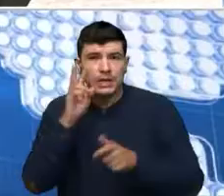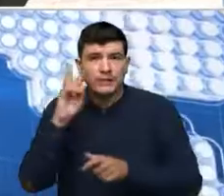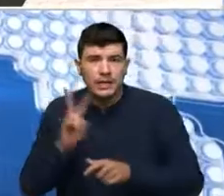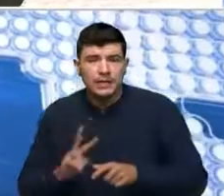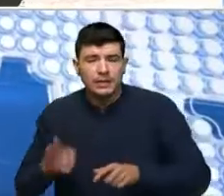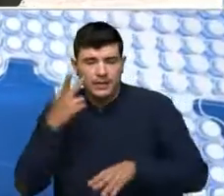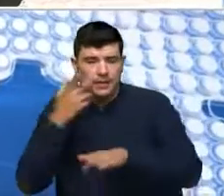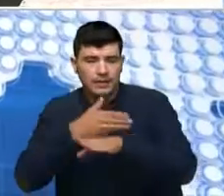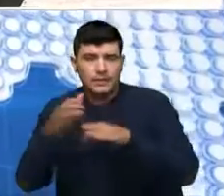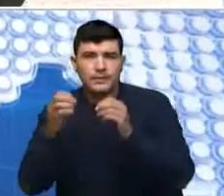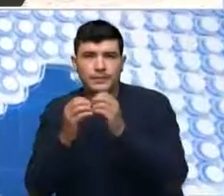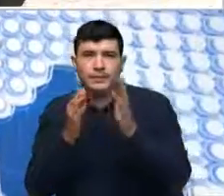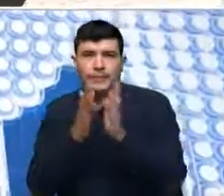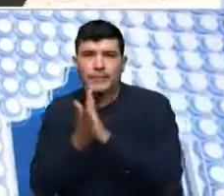informo pilar velázquez para oriente noticias